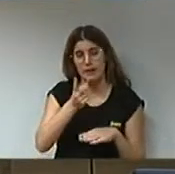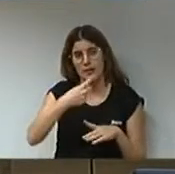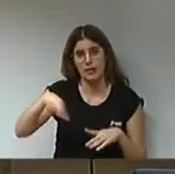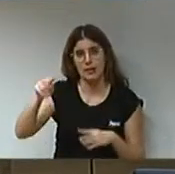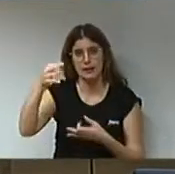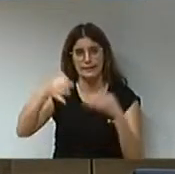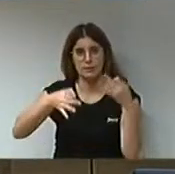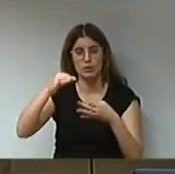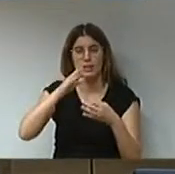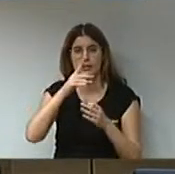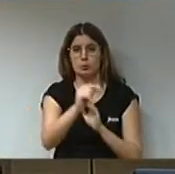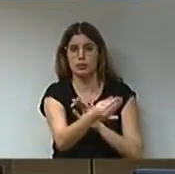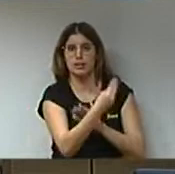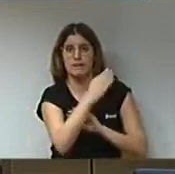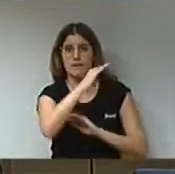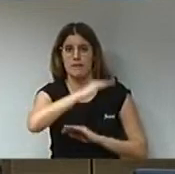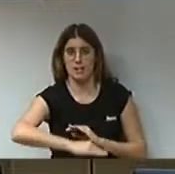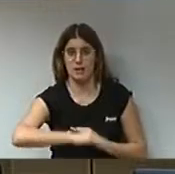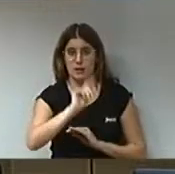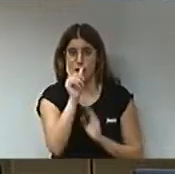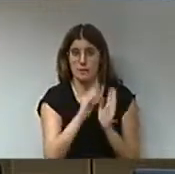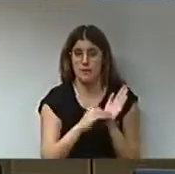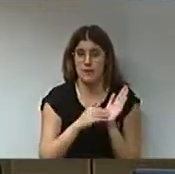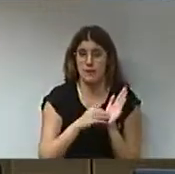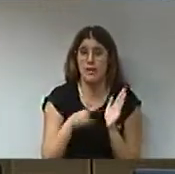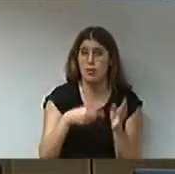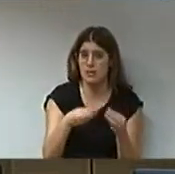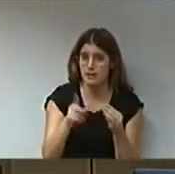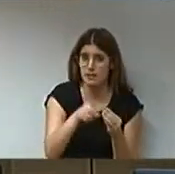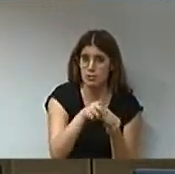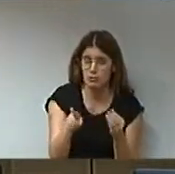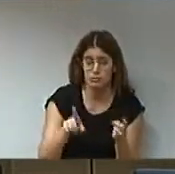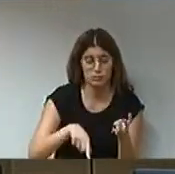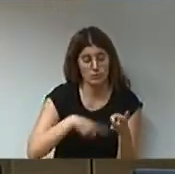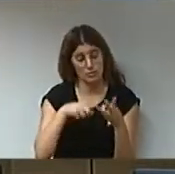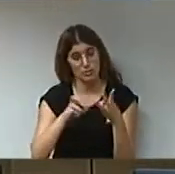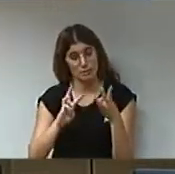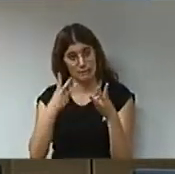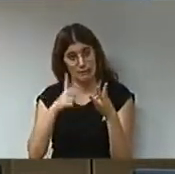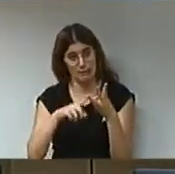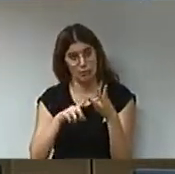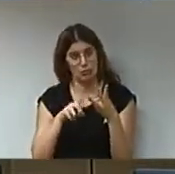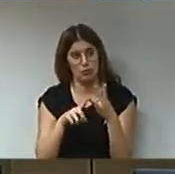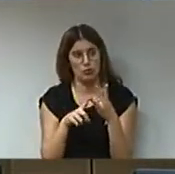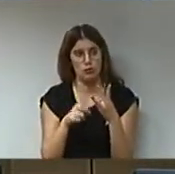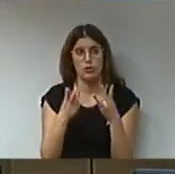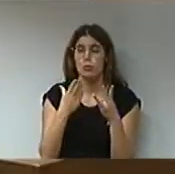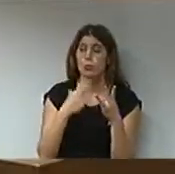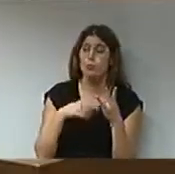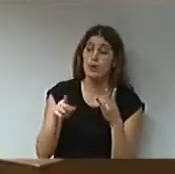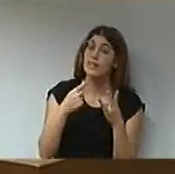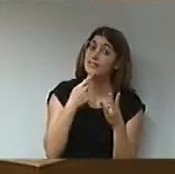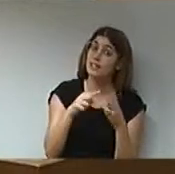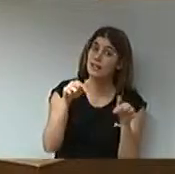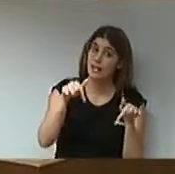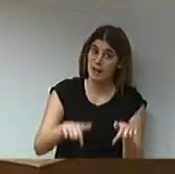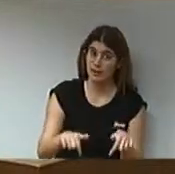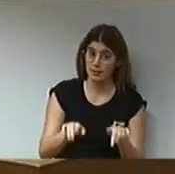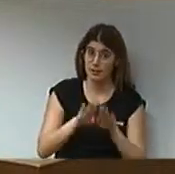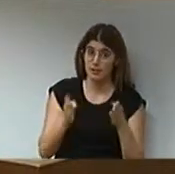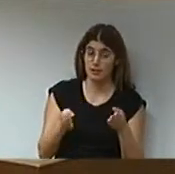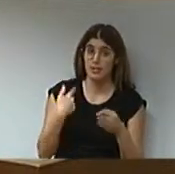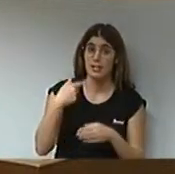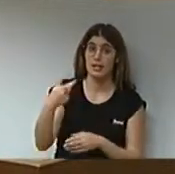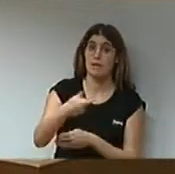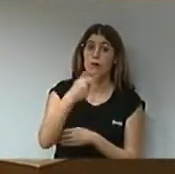por la infrafinanciación que sufre la Comunidad Valenciana? Y lo tercero, ¿puede usted decir en esta tribuna que los bomberos